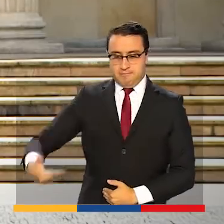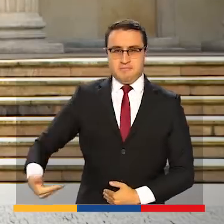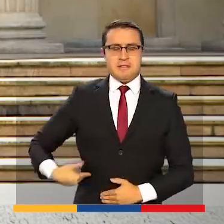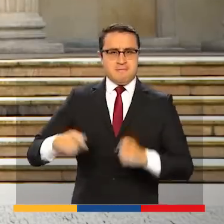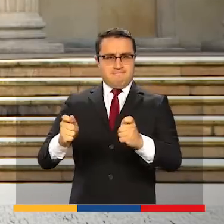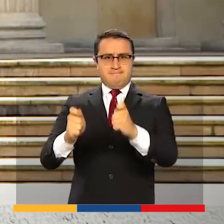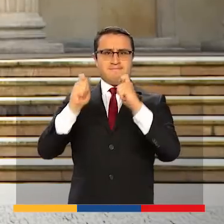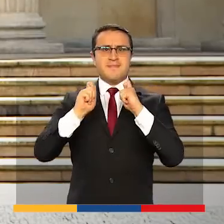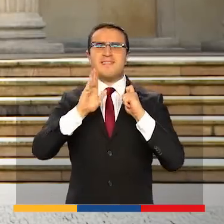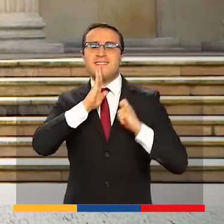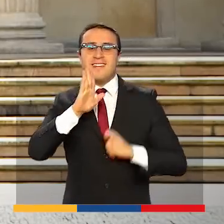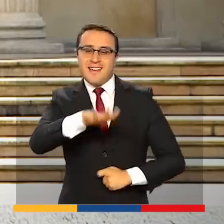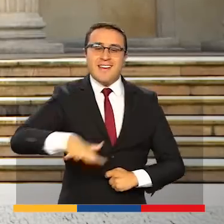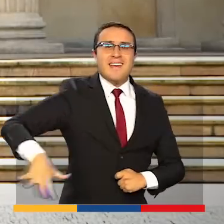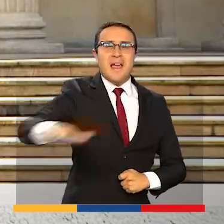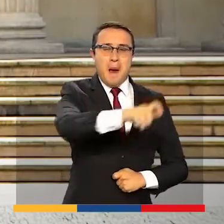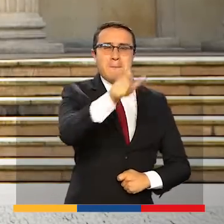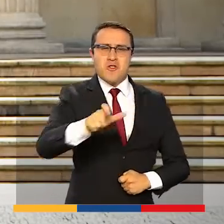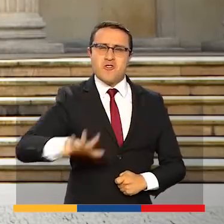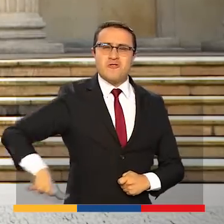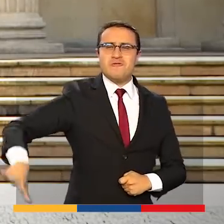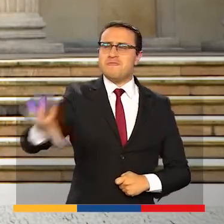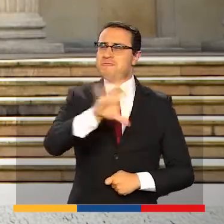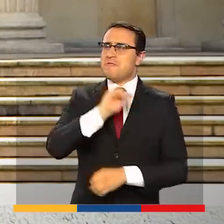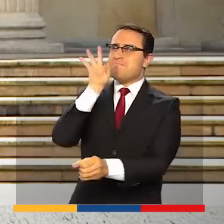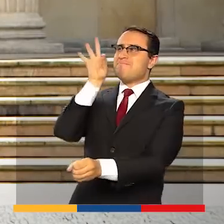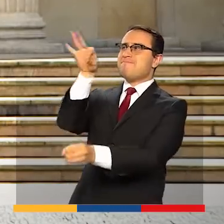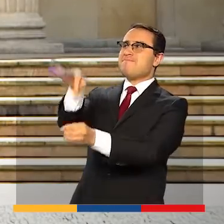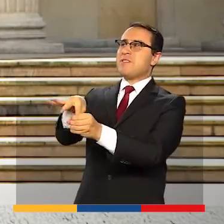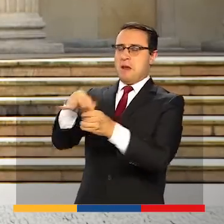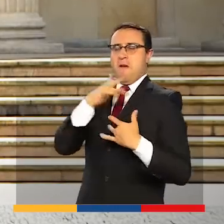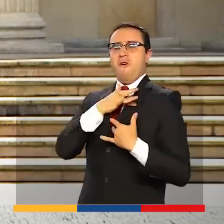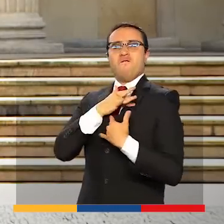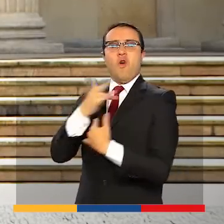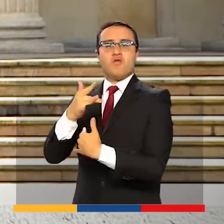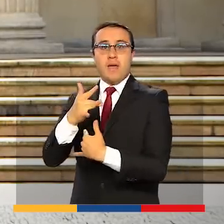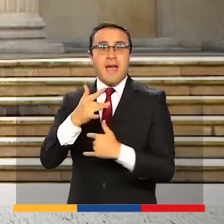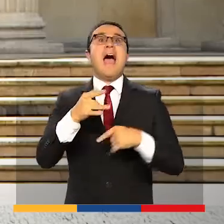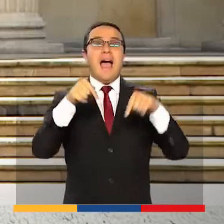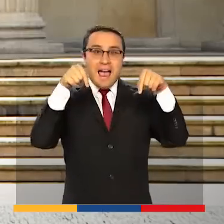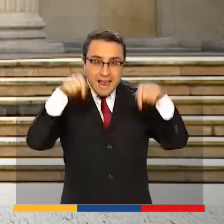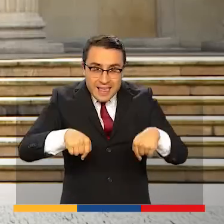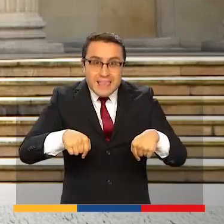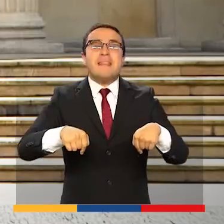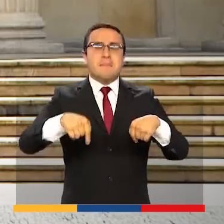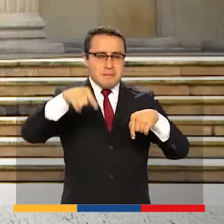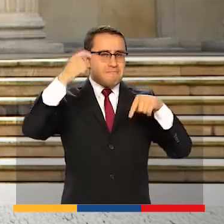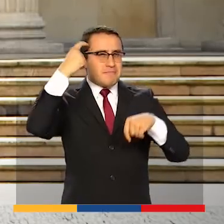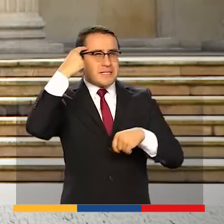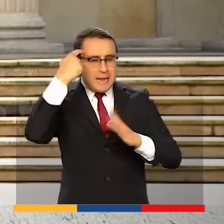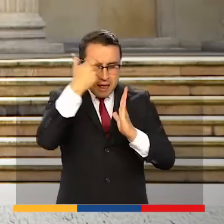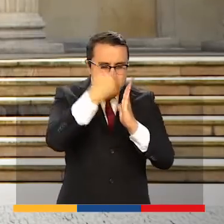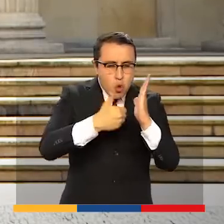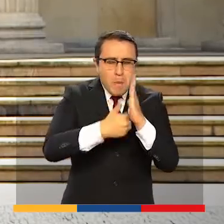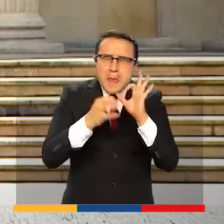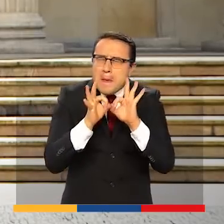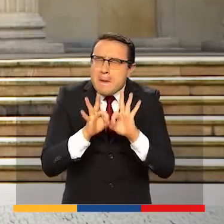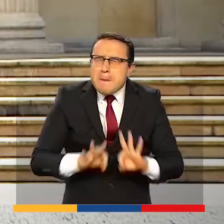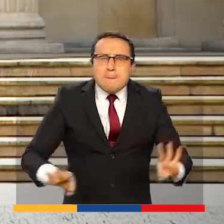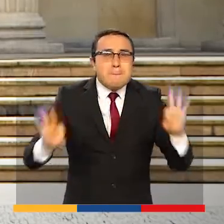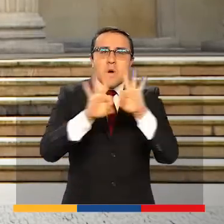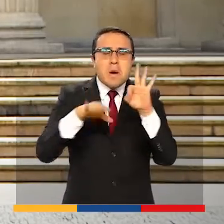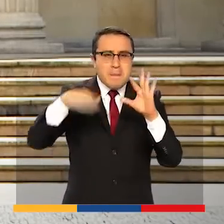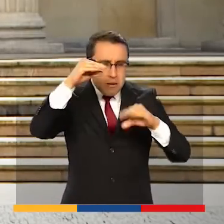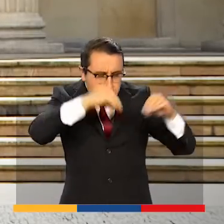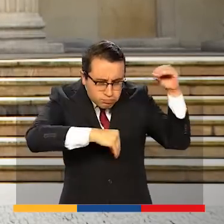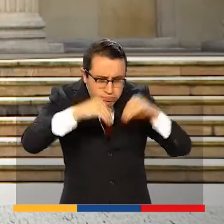popular y de esa voluntad popular nacerá también el documento más importante de nuestra